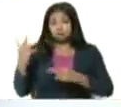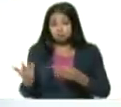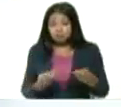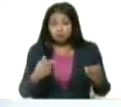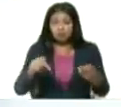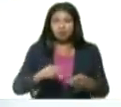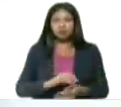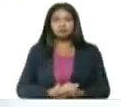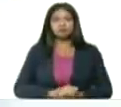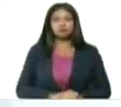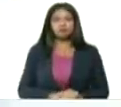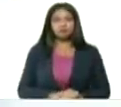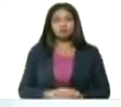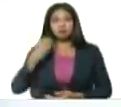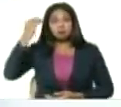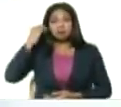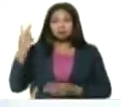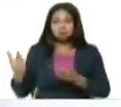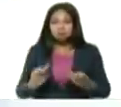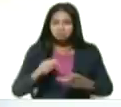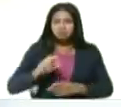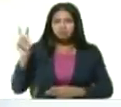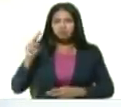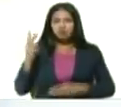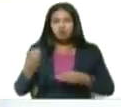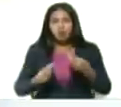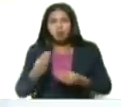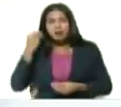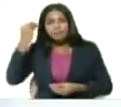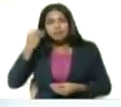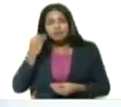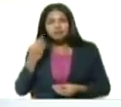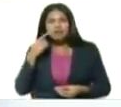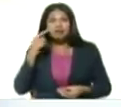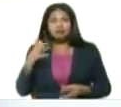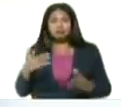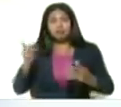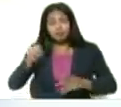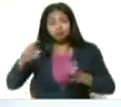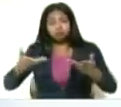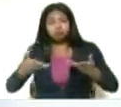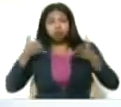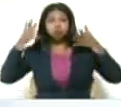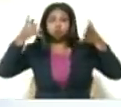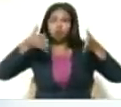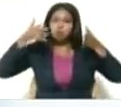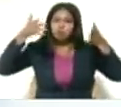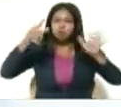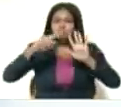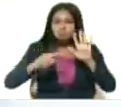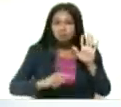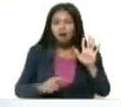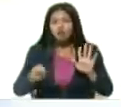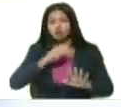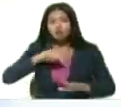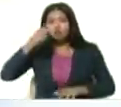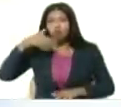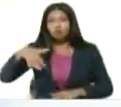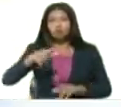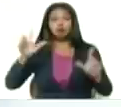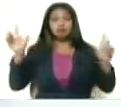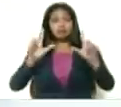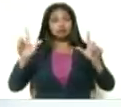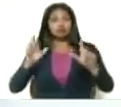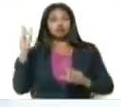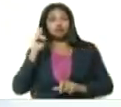Su apreciación de esta visita. Nos diera sus recomendaciones. Está nuestro pueblo por televisión y